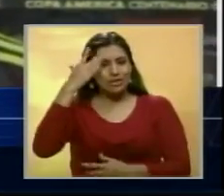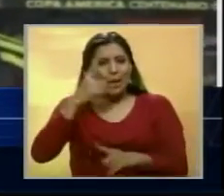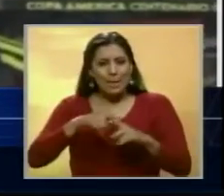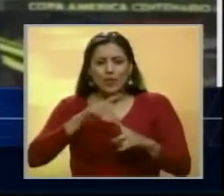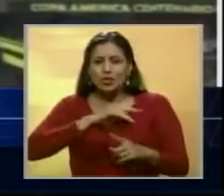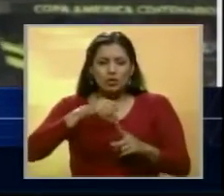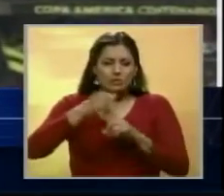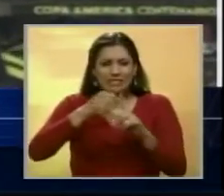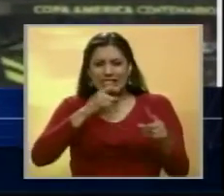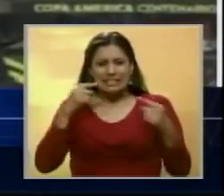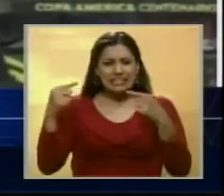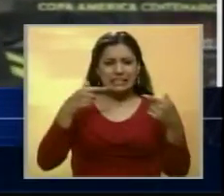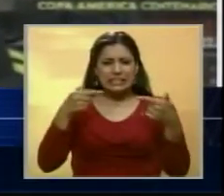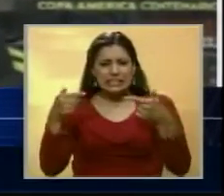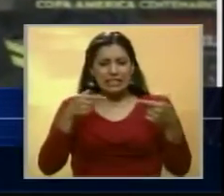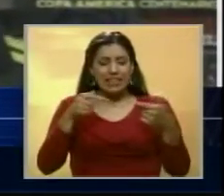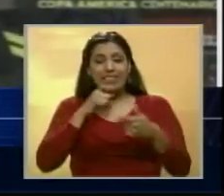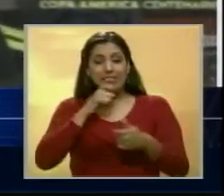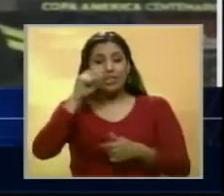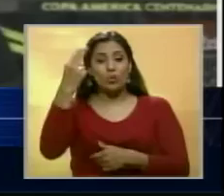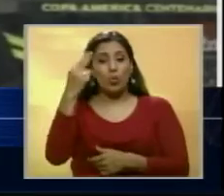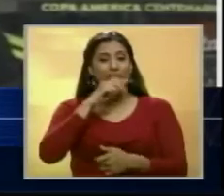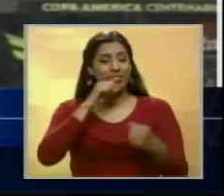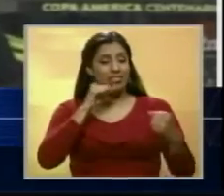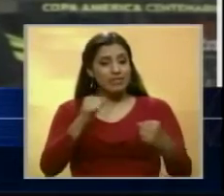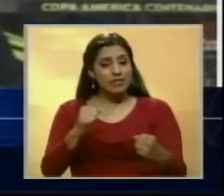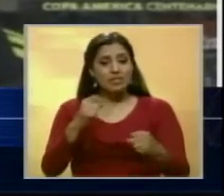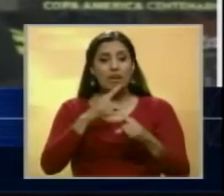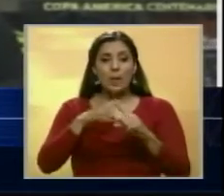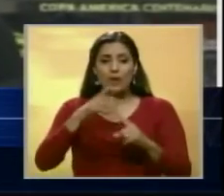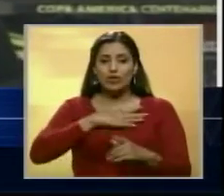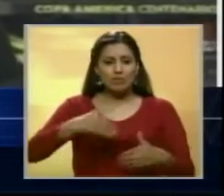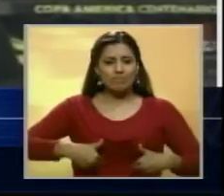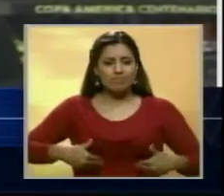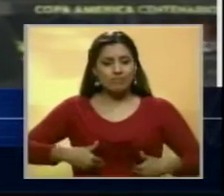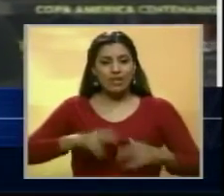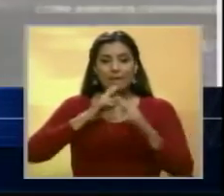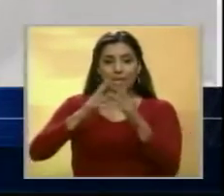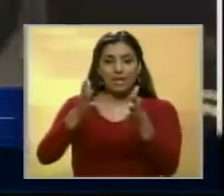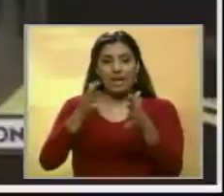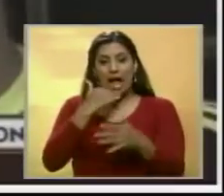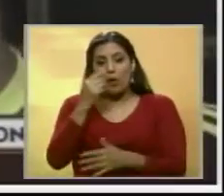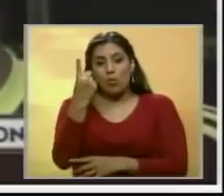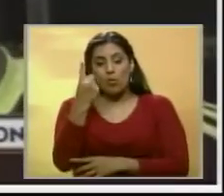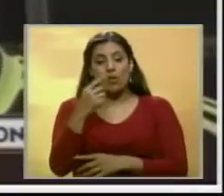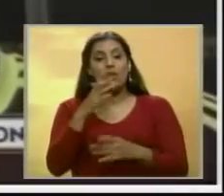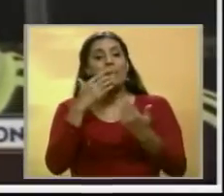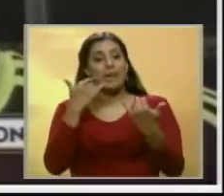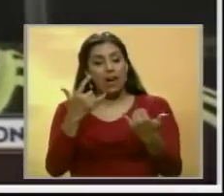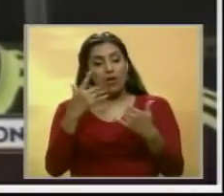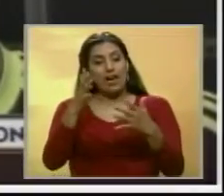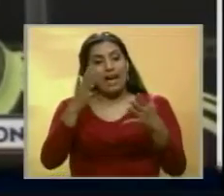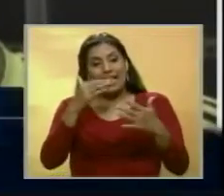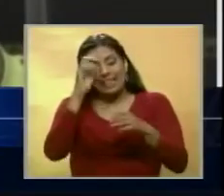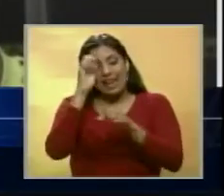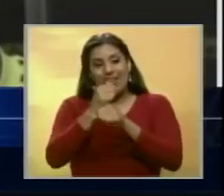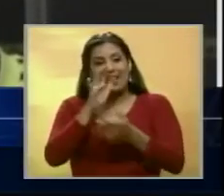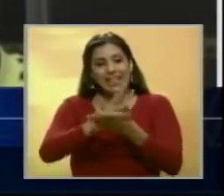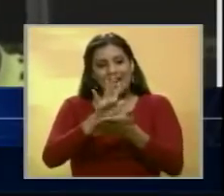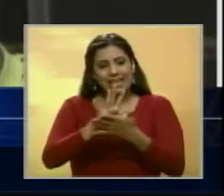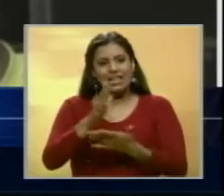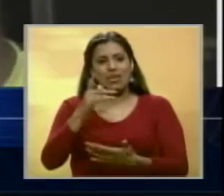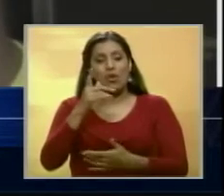muy complicado, con un rival muy difícil, y que hicimos lo mejor que pudimos y este es el resultado. Te permite trabajar más tranquilo, más